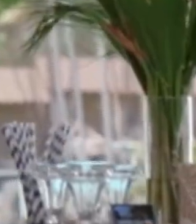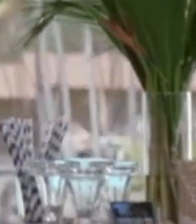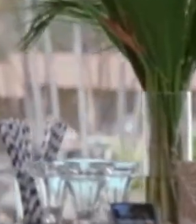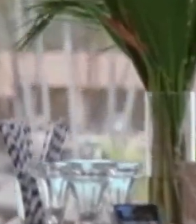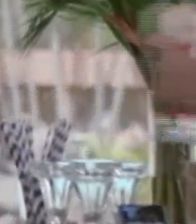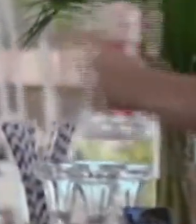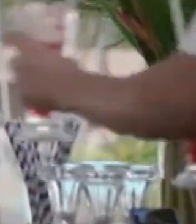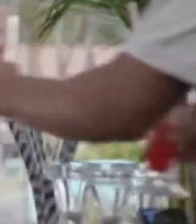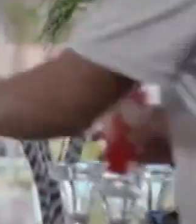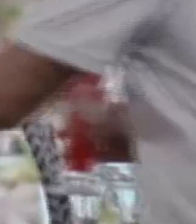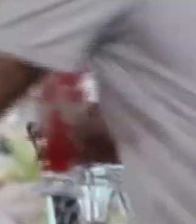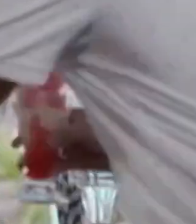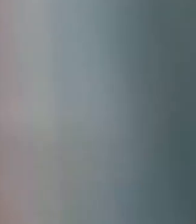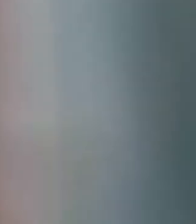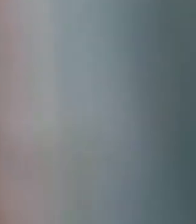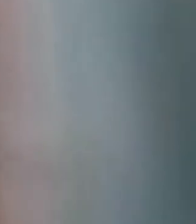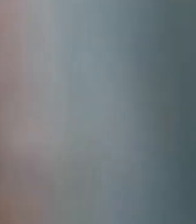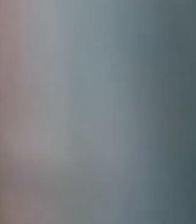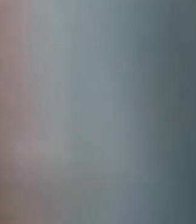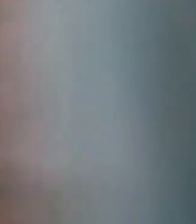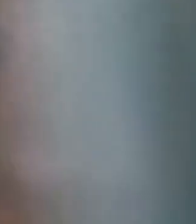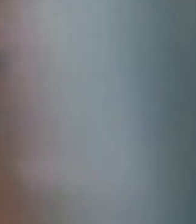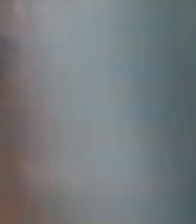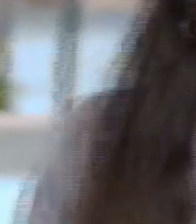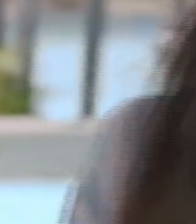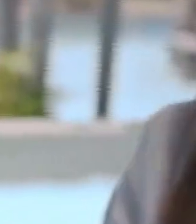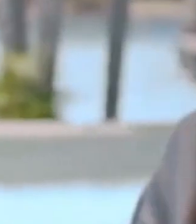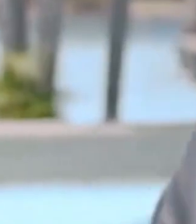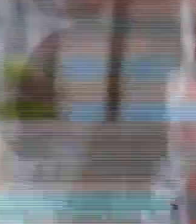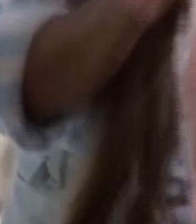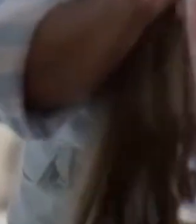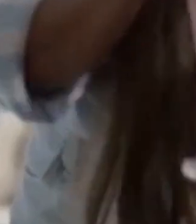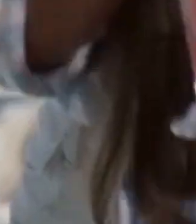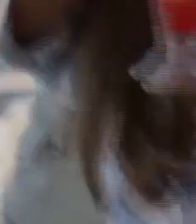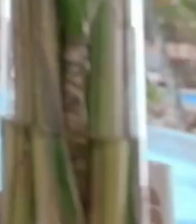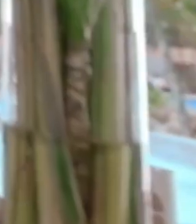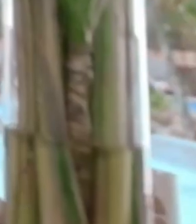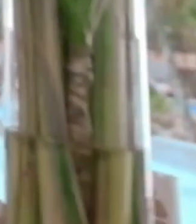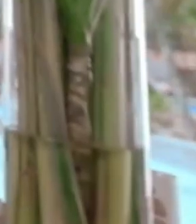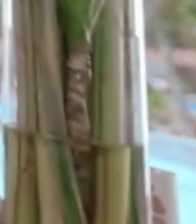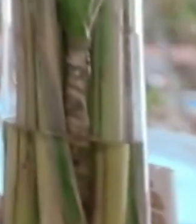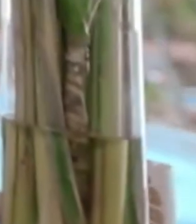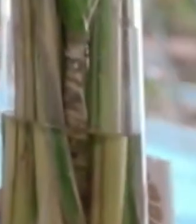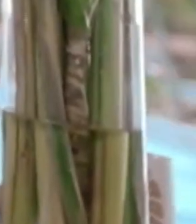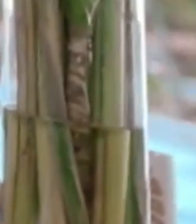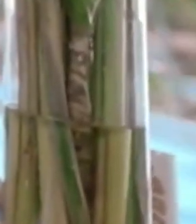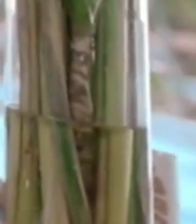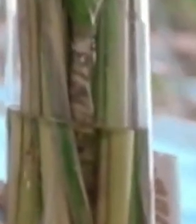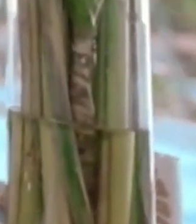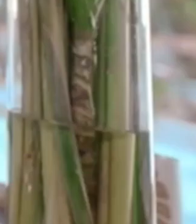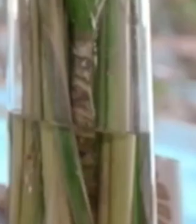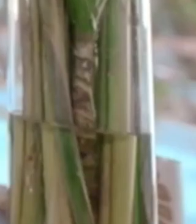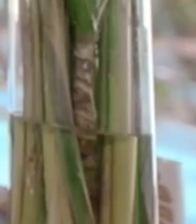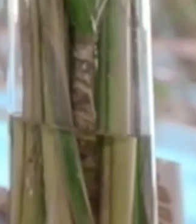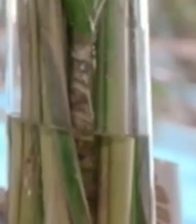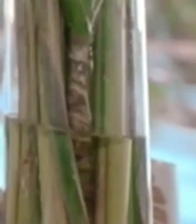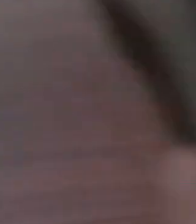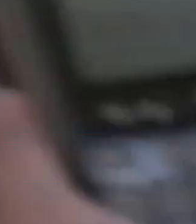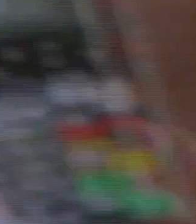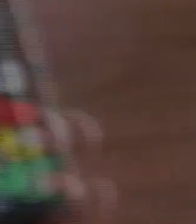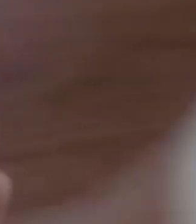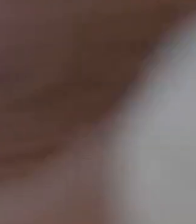la billetera electrónica Bip, podés disfrutar la comodidad de dejar tu billetera en casa. Solo activas tu tarjeta BCR Visa o